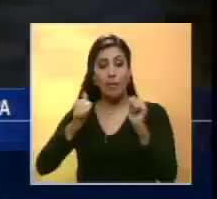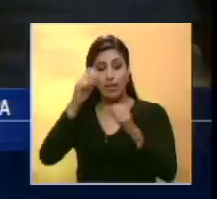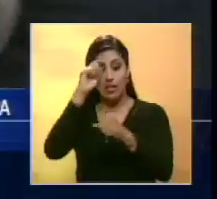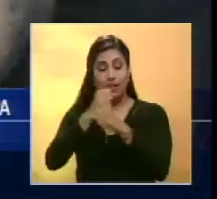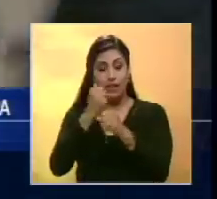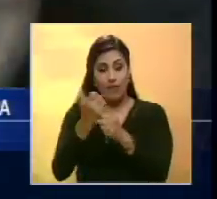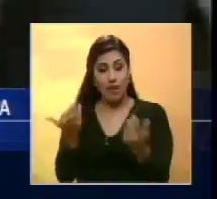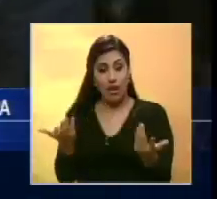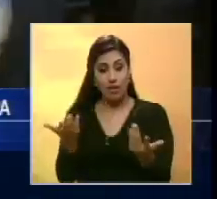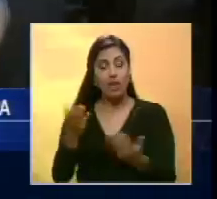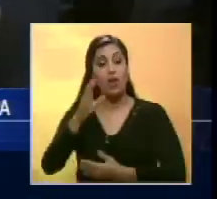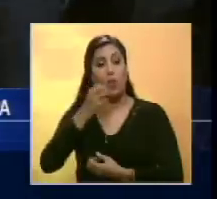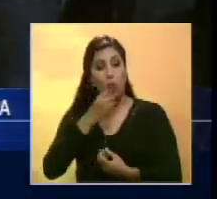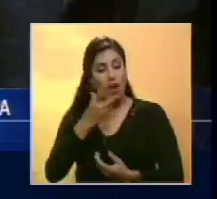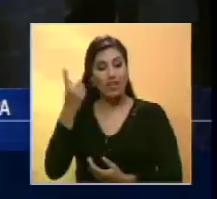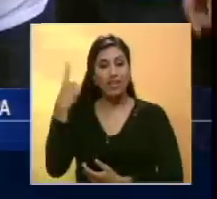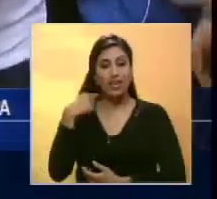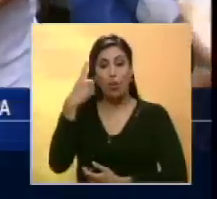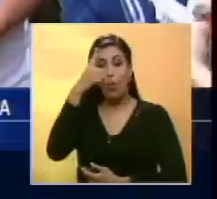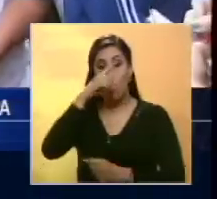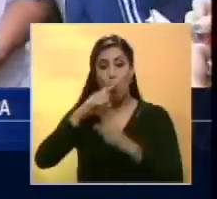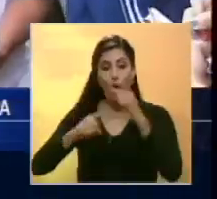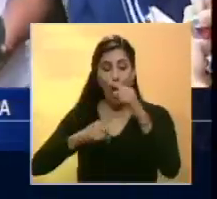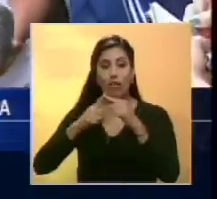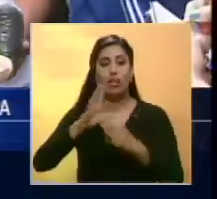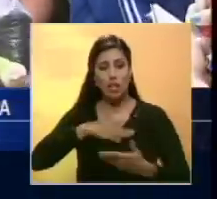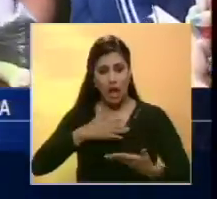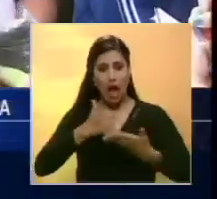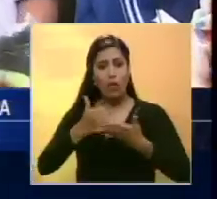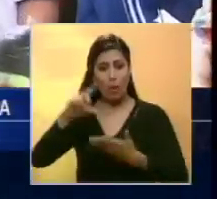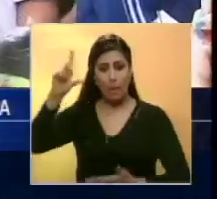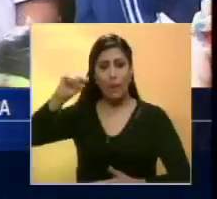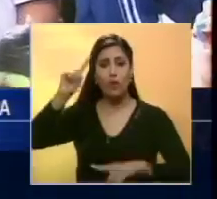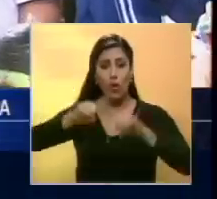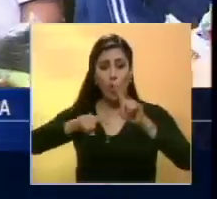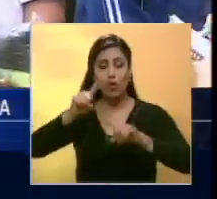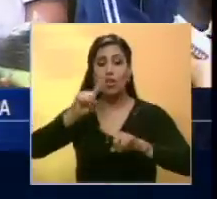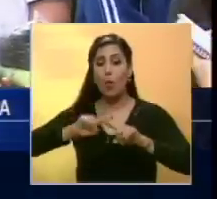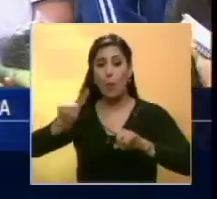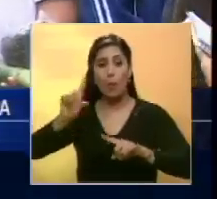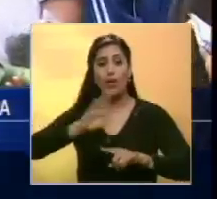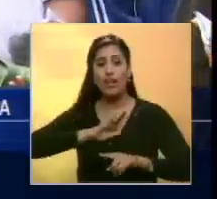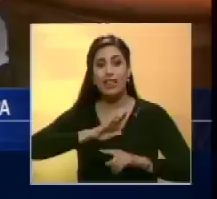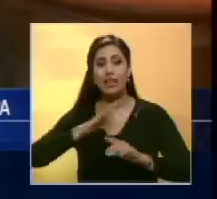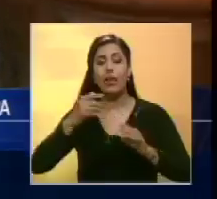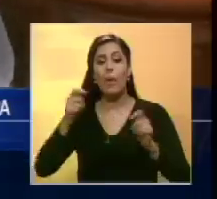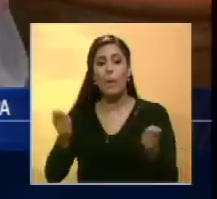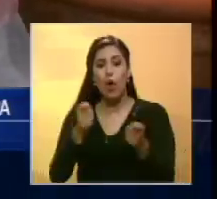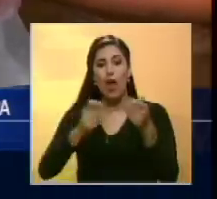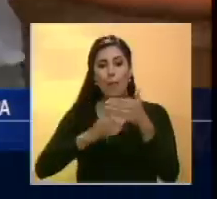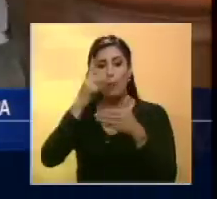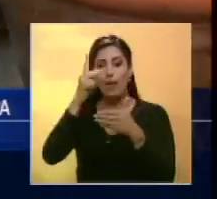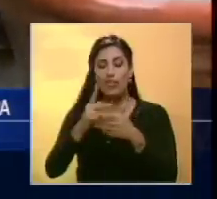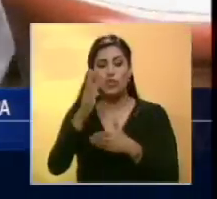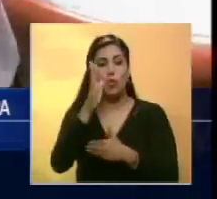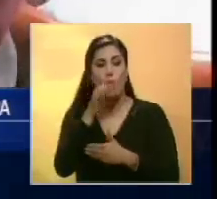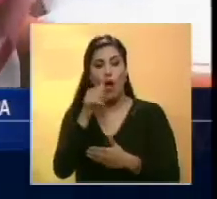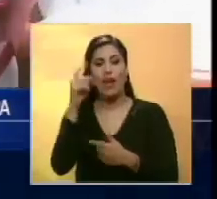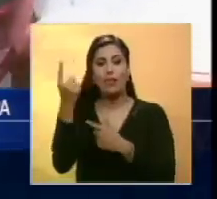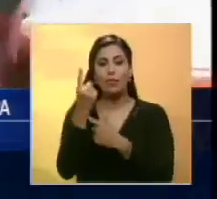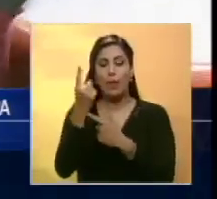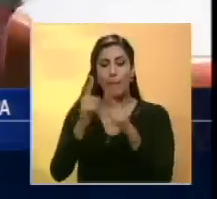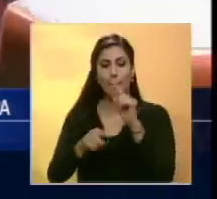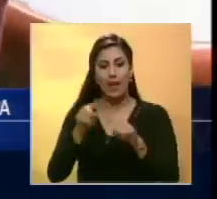producir. Sostienen que desde hace un año quieren ayudar a que bajen los precios porque no se cumplió el programa de planificación que ofrecieron